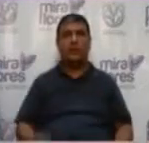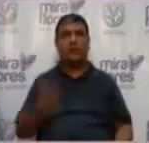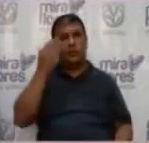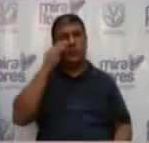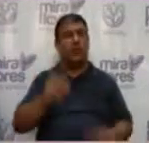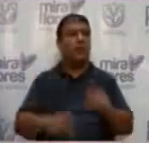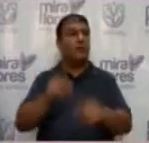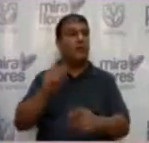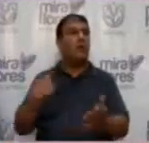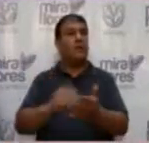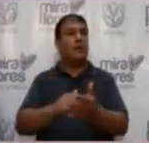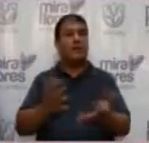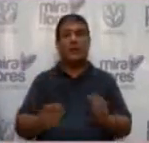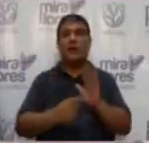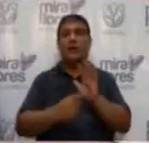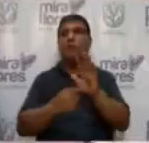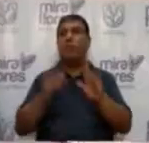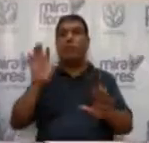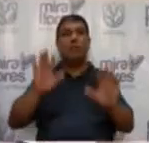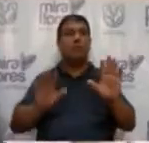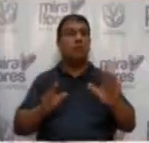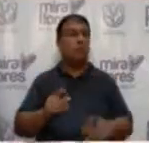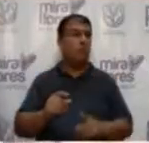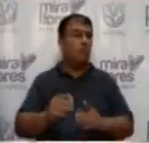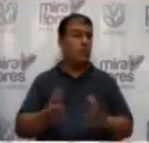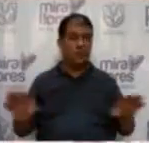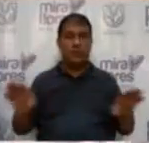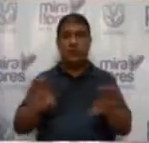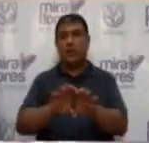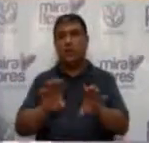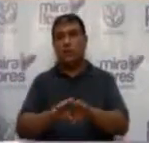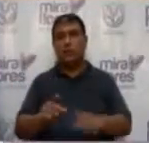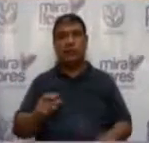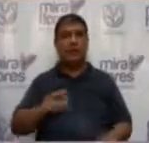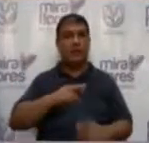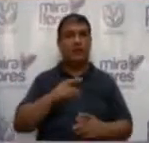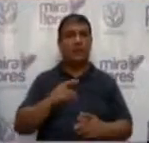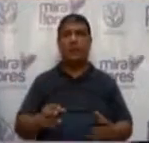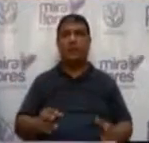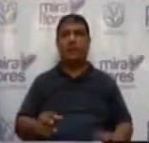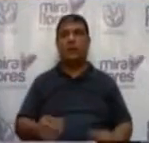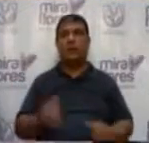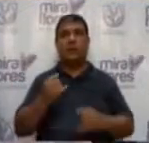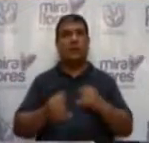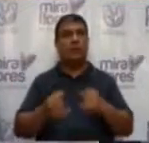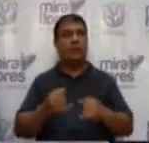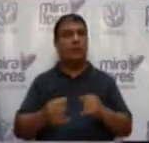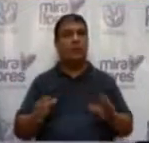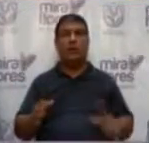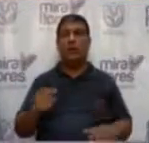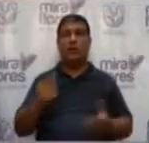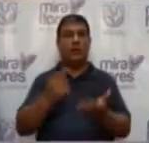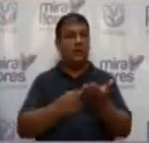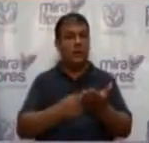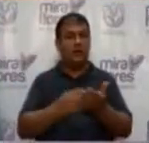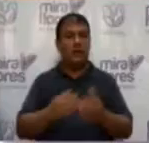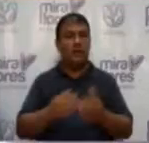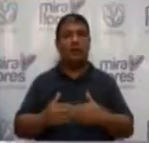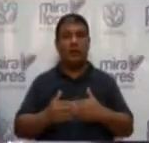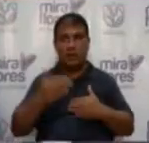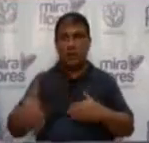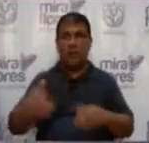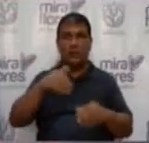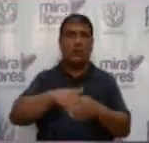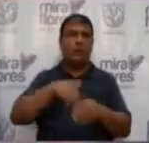sé si alguien más quisiera mencionar algo. Si no, cerramos la ronda de debates y procederemos a votar.